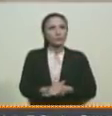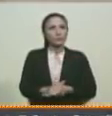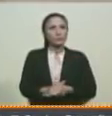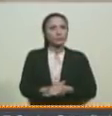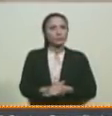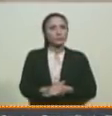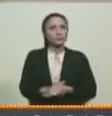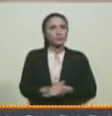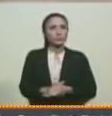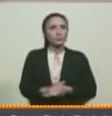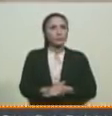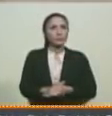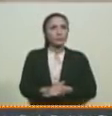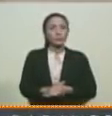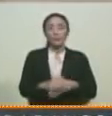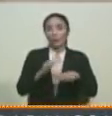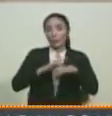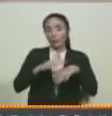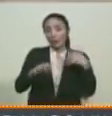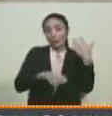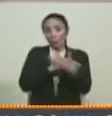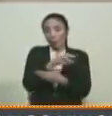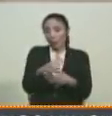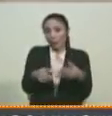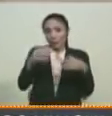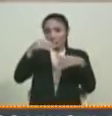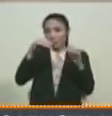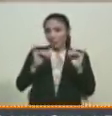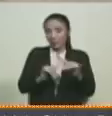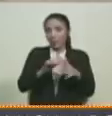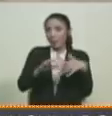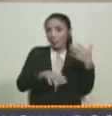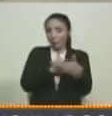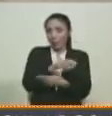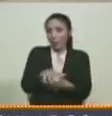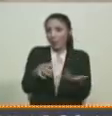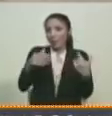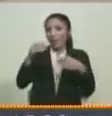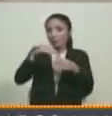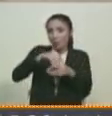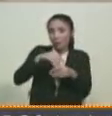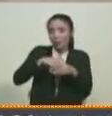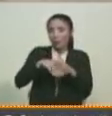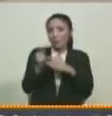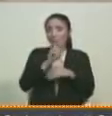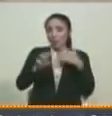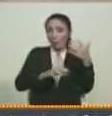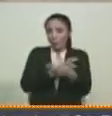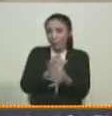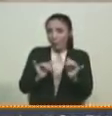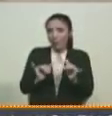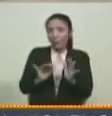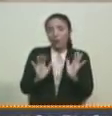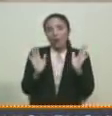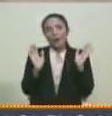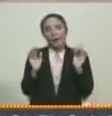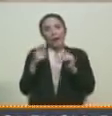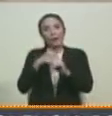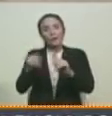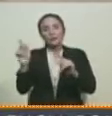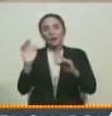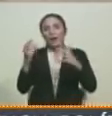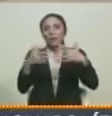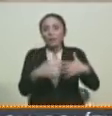Porque una cosa son los asuntos internos de Venezuela y sus problemas y sus soluciones, y otra cosa que se pretenda desde el